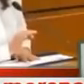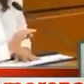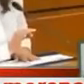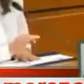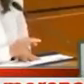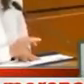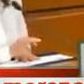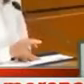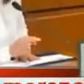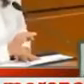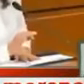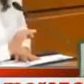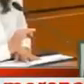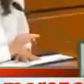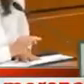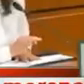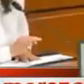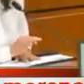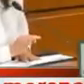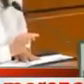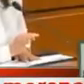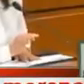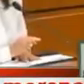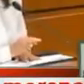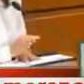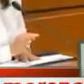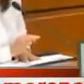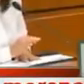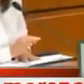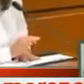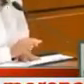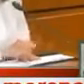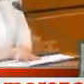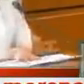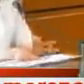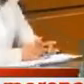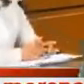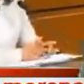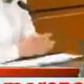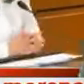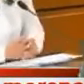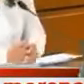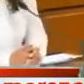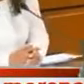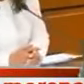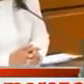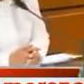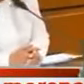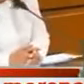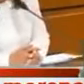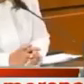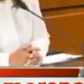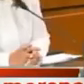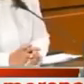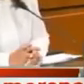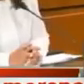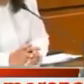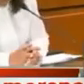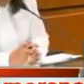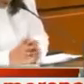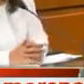el gasolinazo y el aumento de tarifas eléctricas. Nos dicen que no